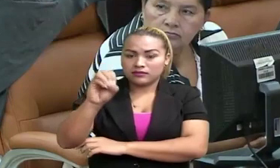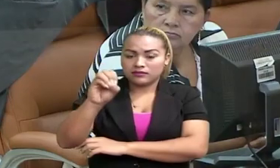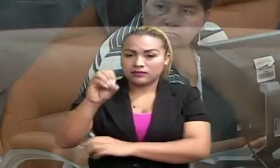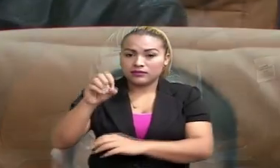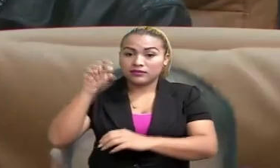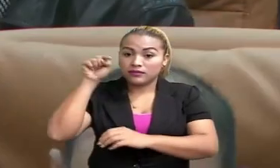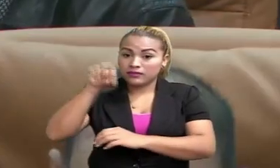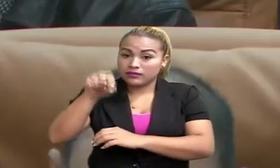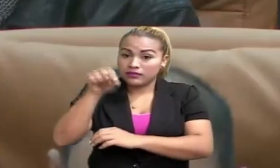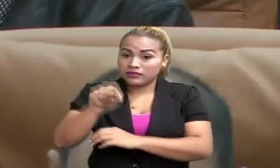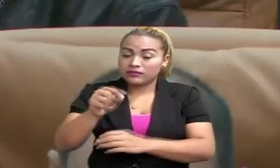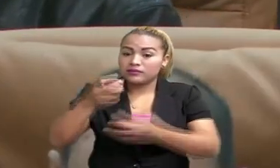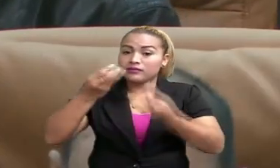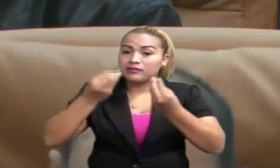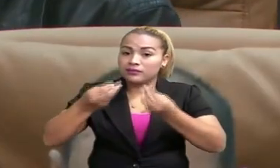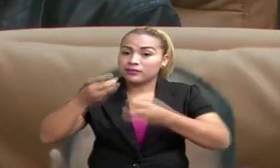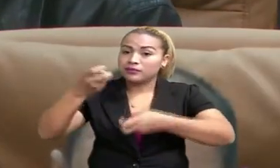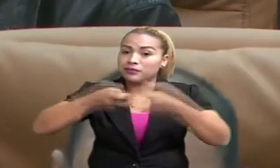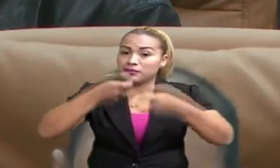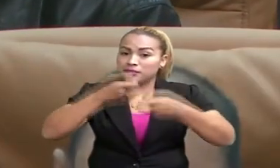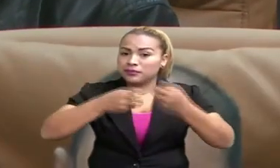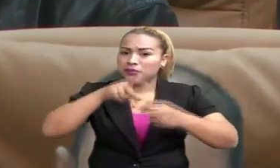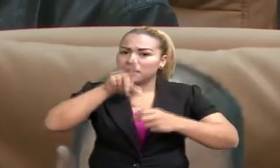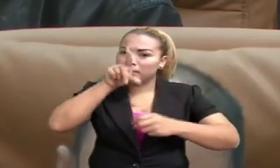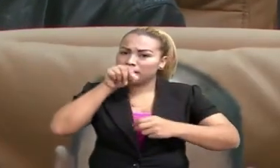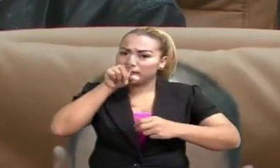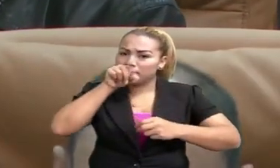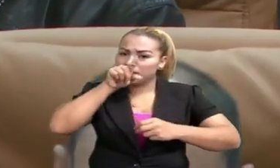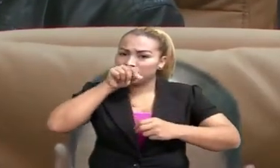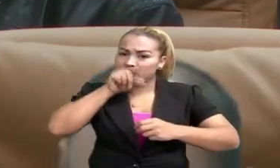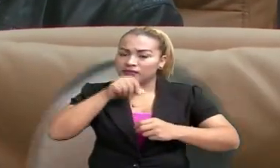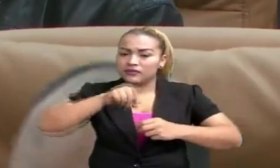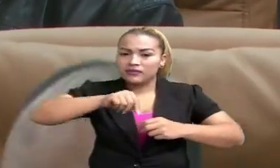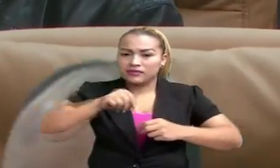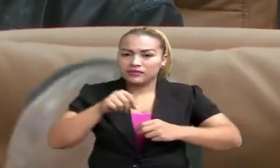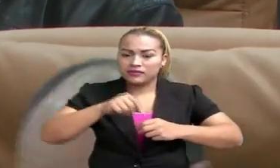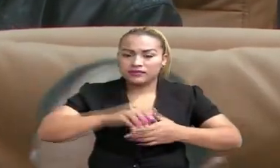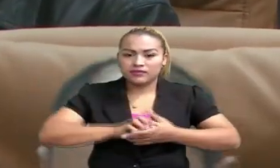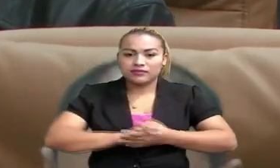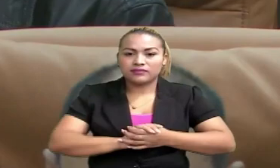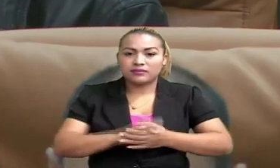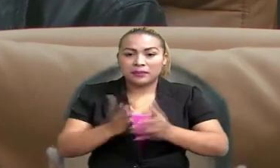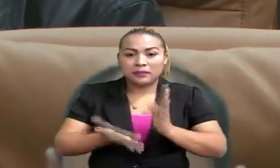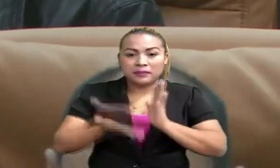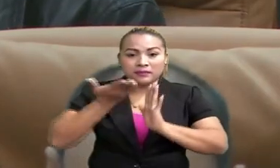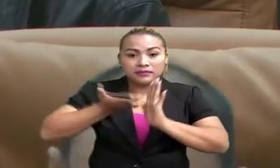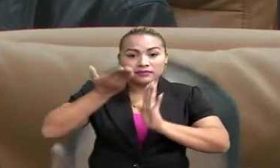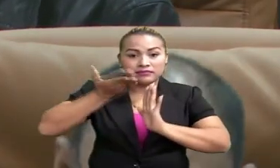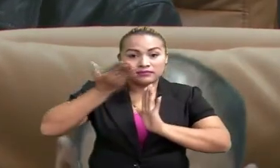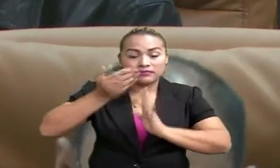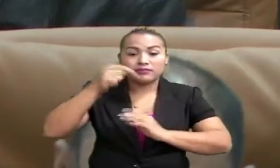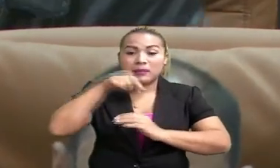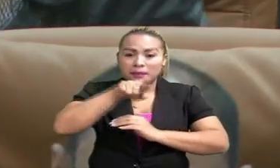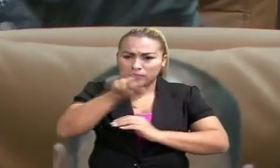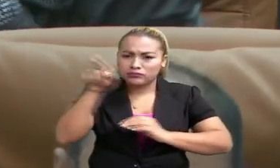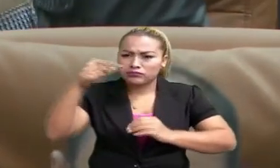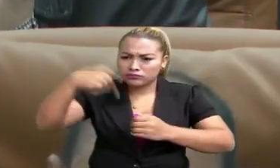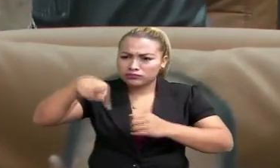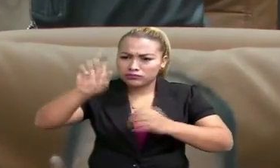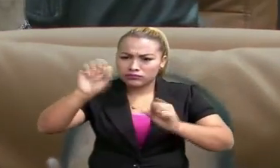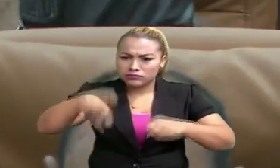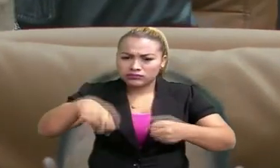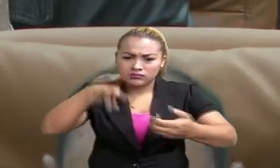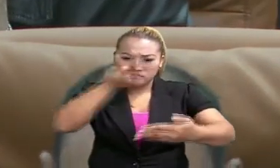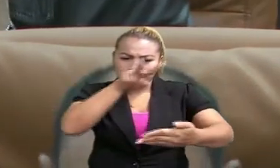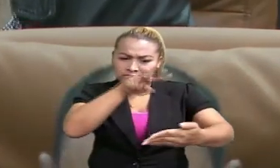allí se grabó la pechuga de pollo hasta nuestros días. Vaya y revísela. Es porque a veces tenemos